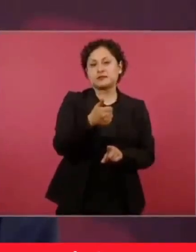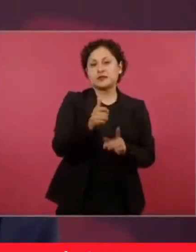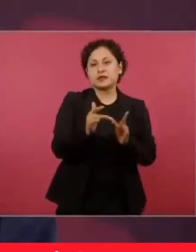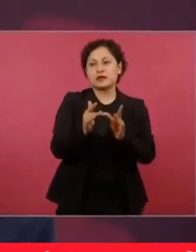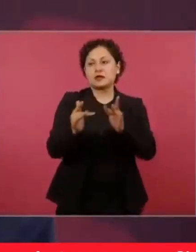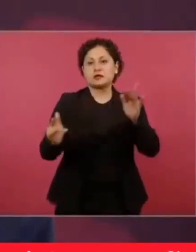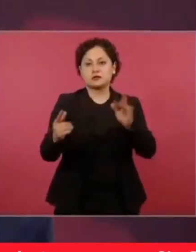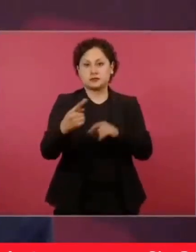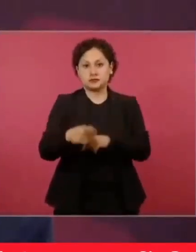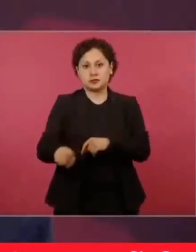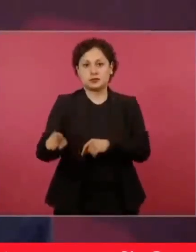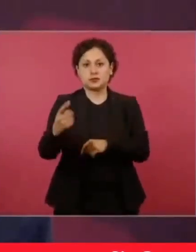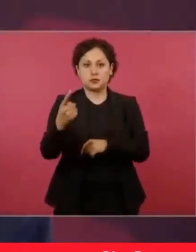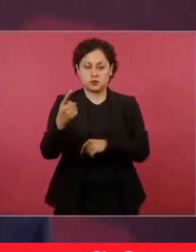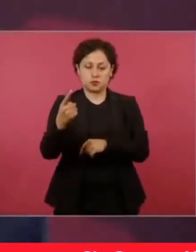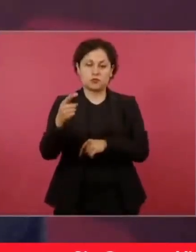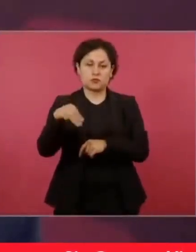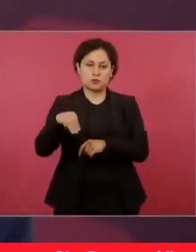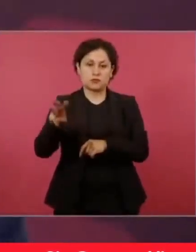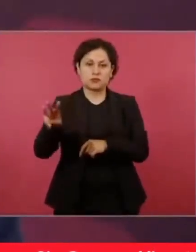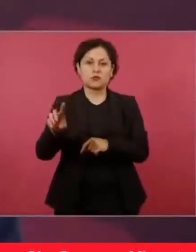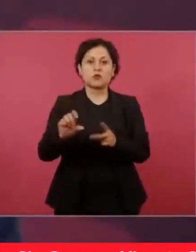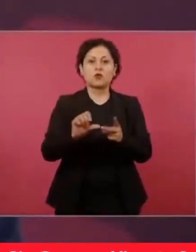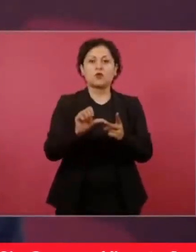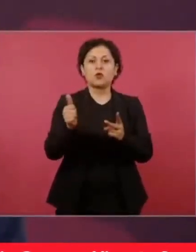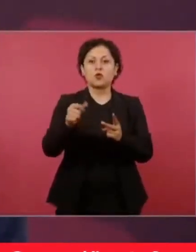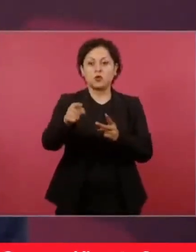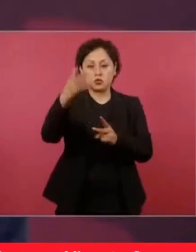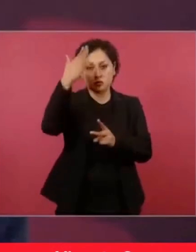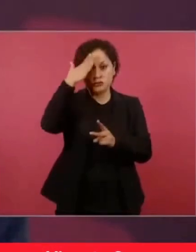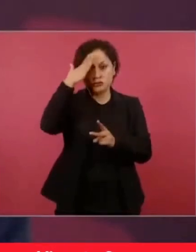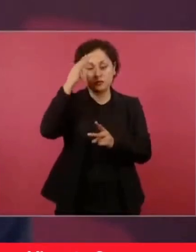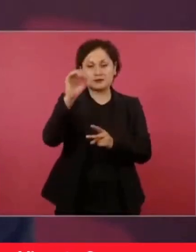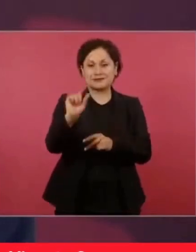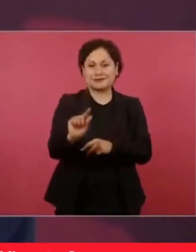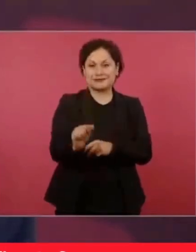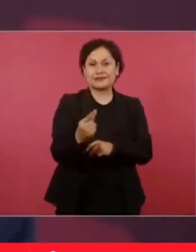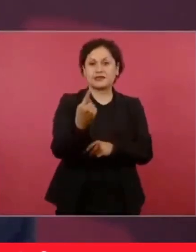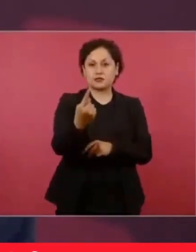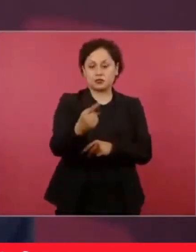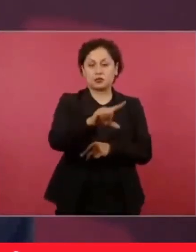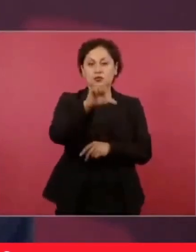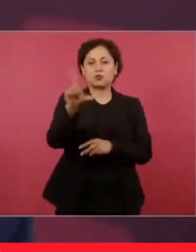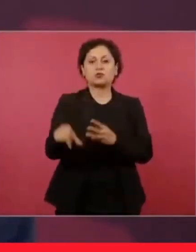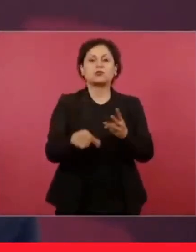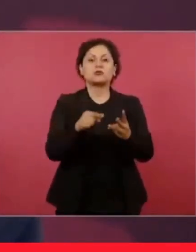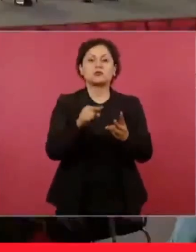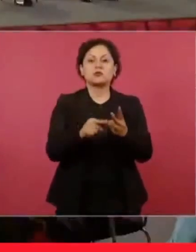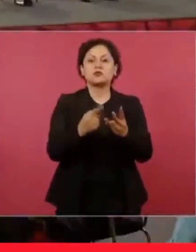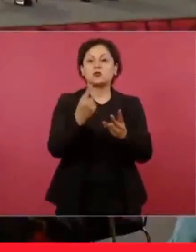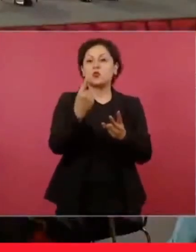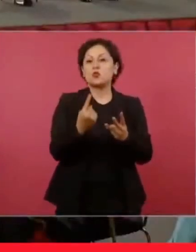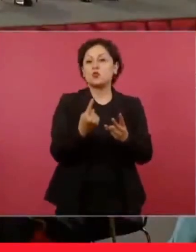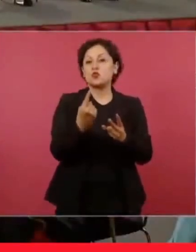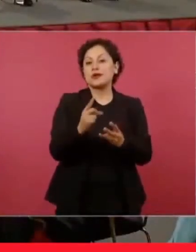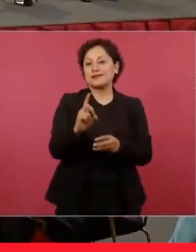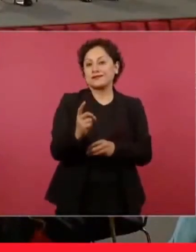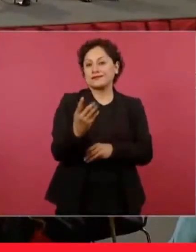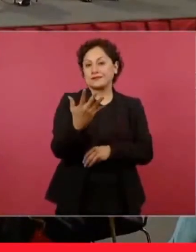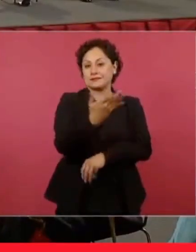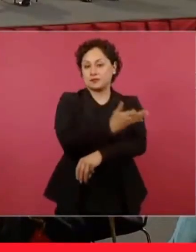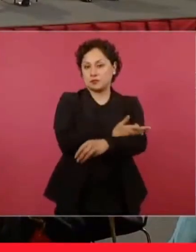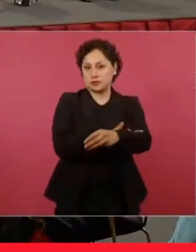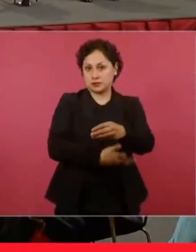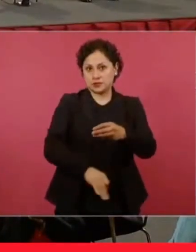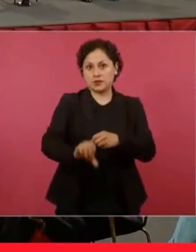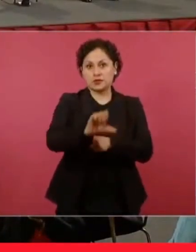las 12:59 se desconectó otra central de 71 megawatts. 13:35 otra central